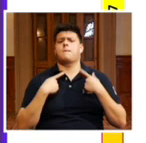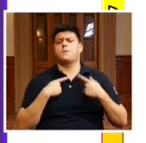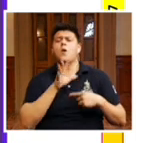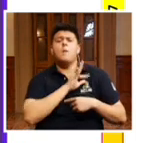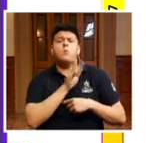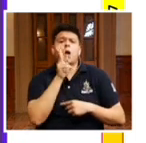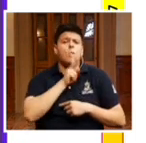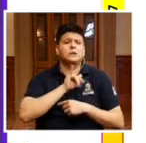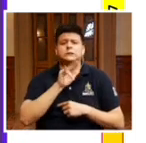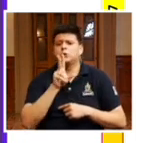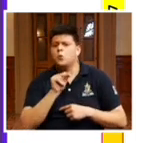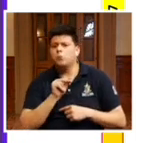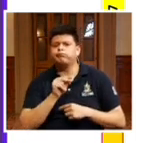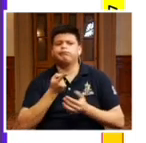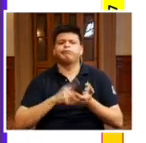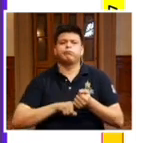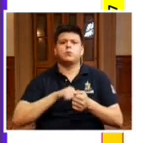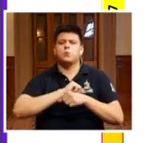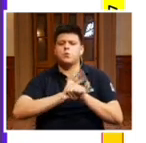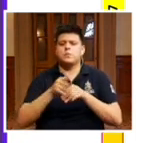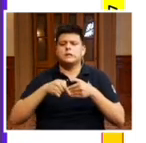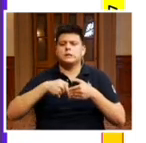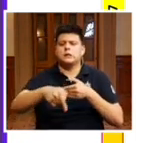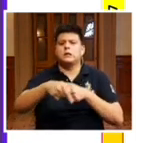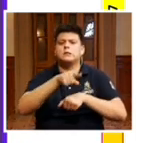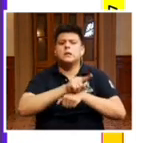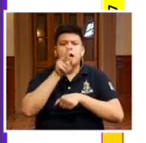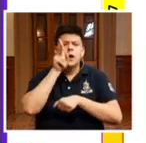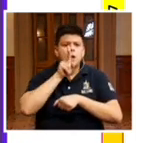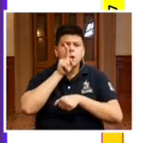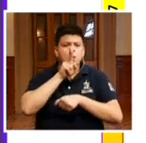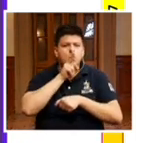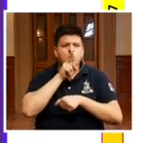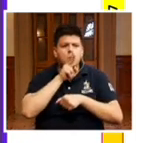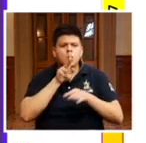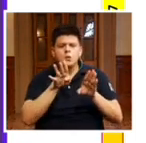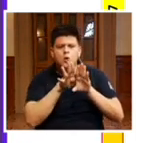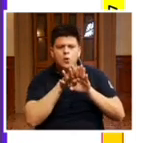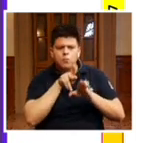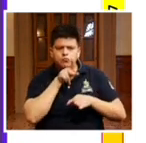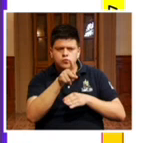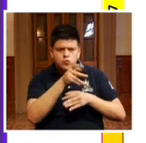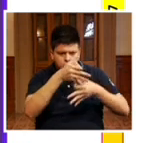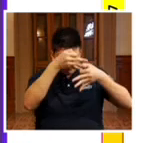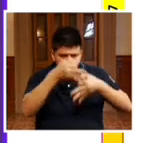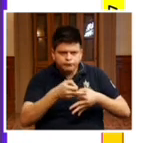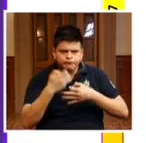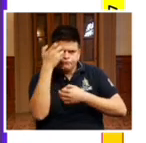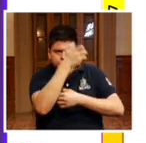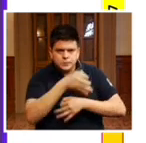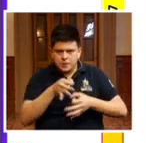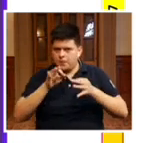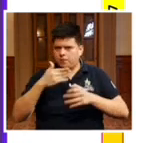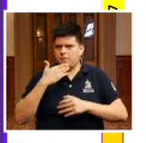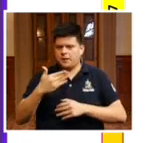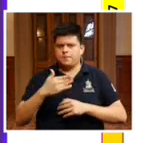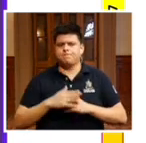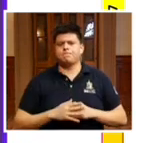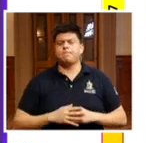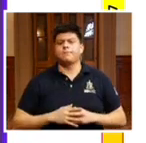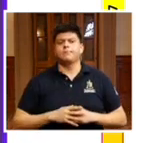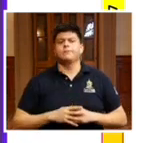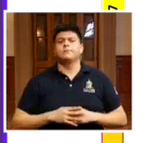hasta el día de hoy y que en los próximos días se está definiendo su diagnóstico definitivo.